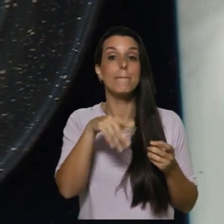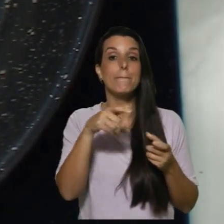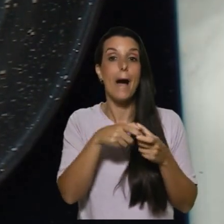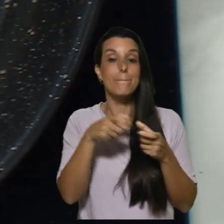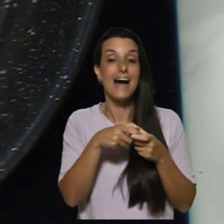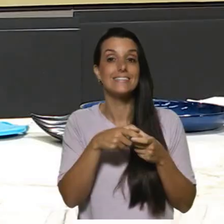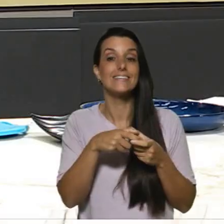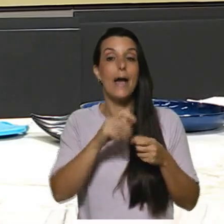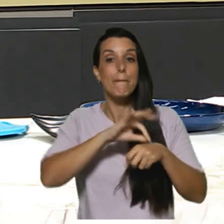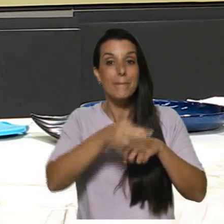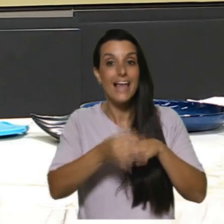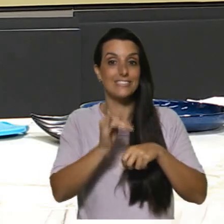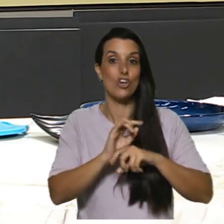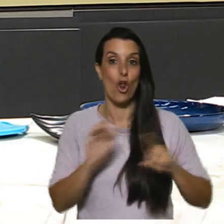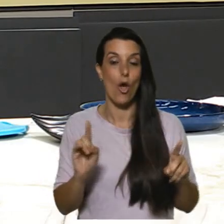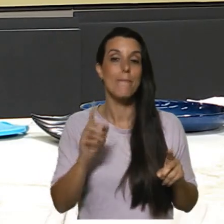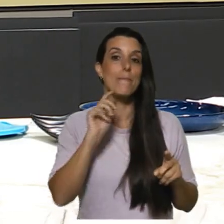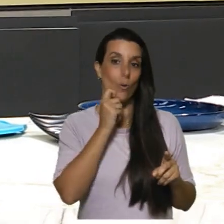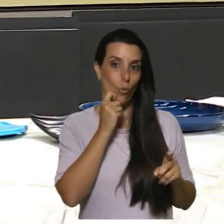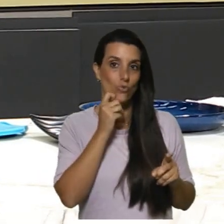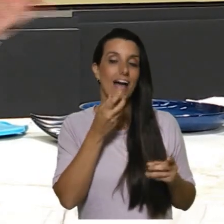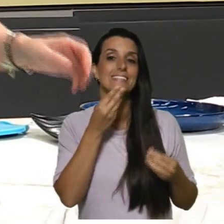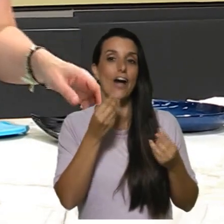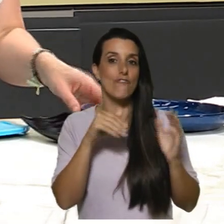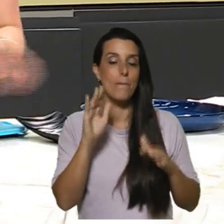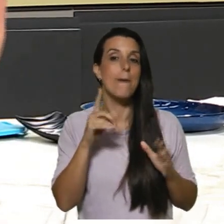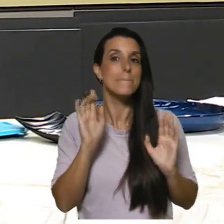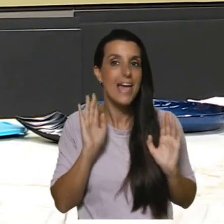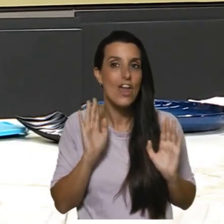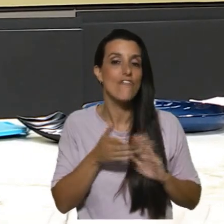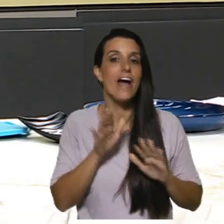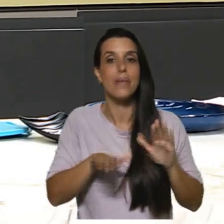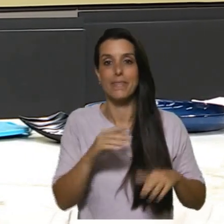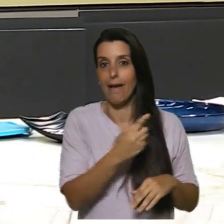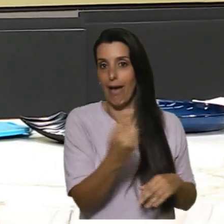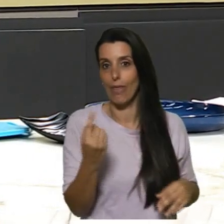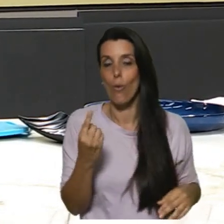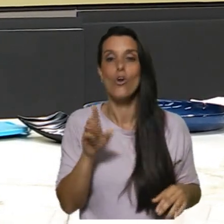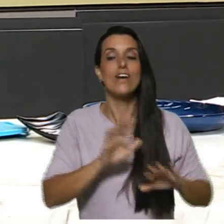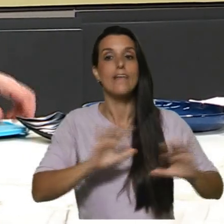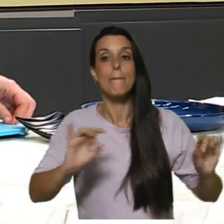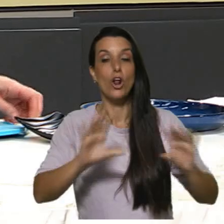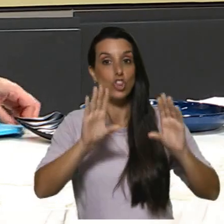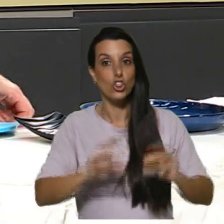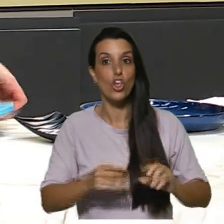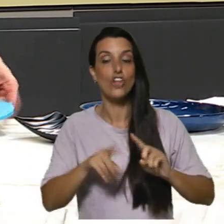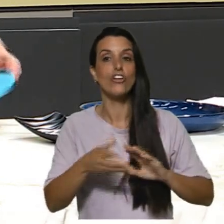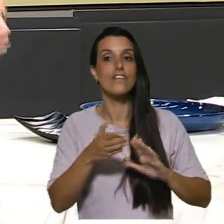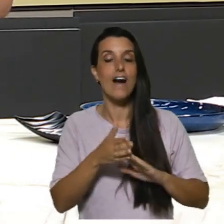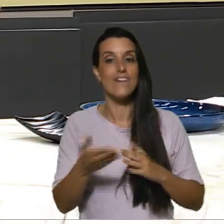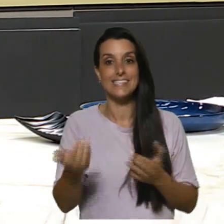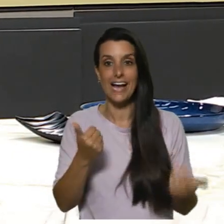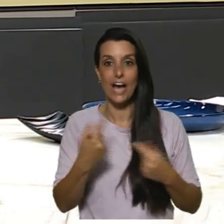A mí, para hacerla así aplastadita, me gusta con cáscara, le da como más sabor. Pero eso va a gusto. Mirá, ya tenemos todo pronto, así que vamos a ir